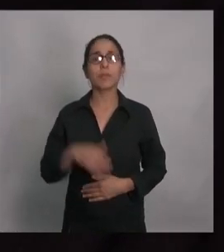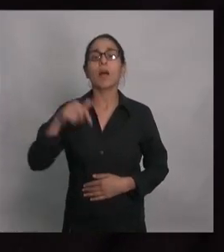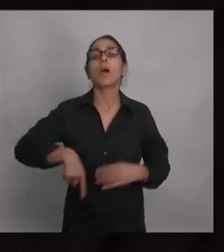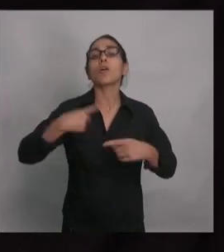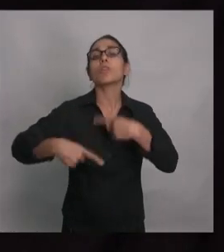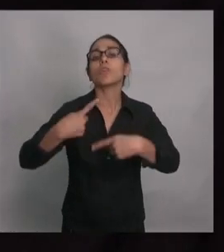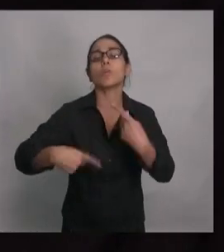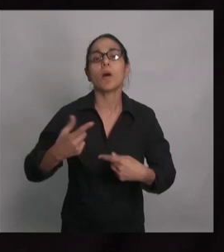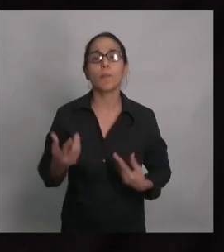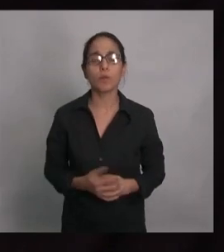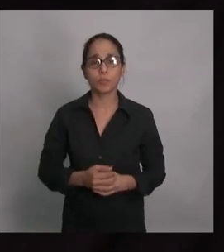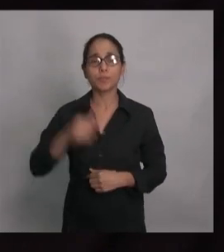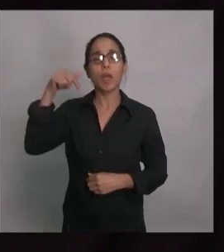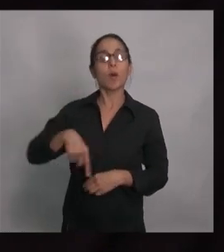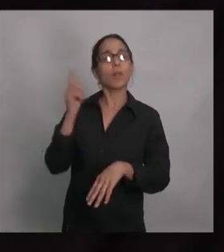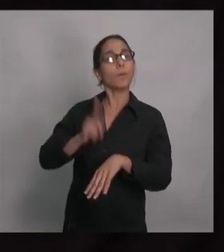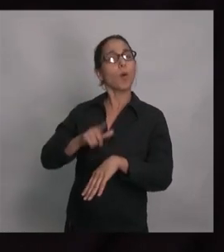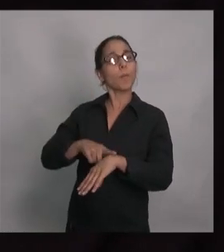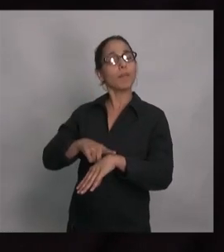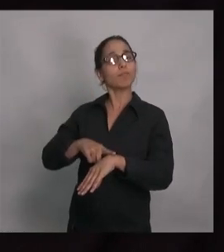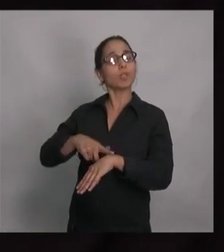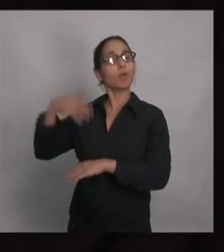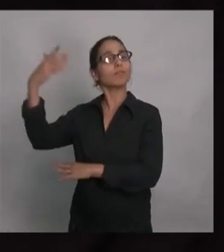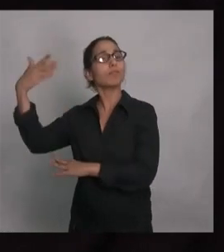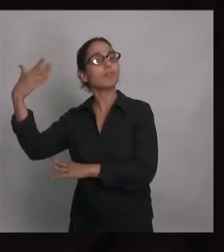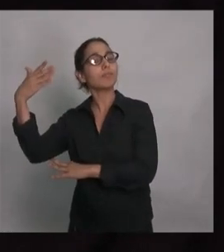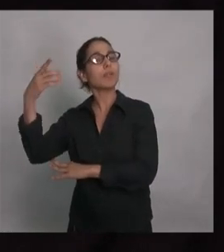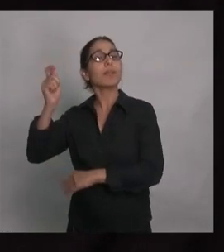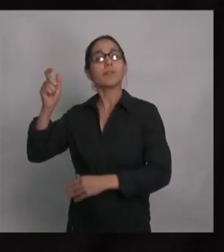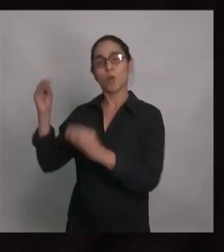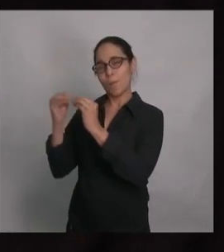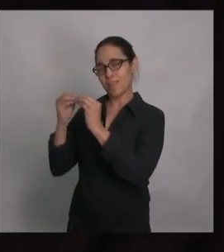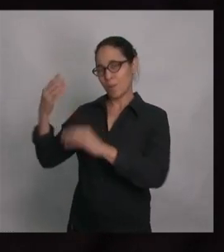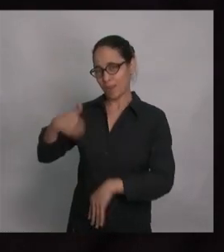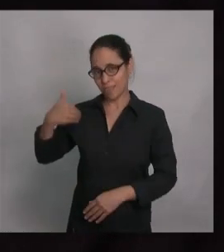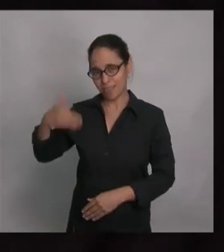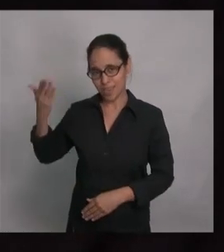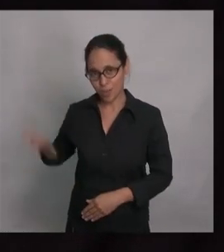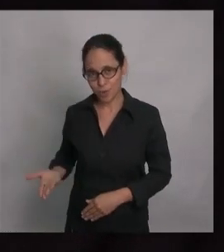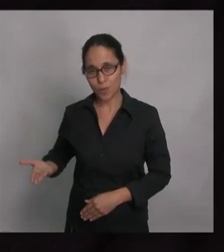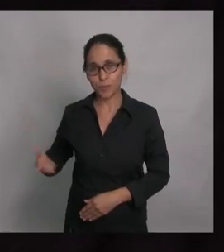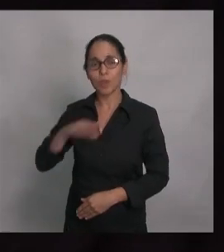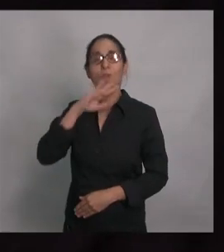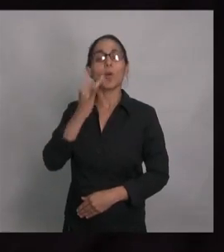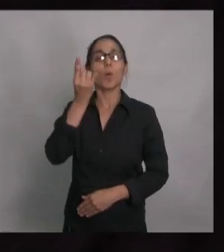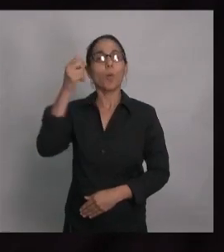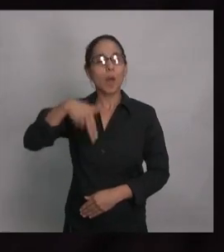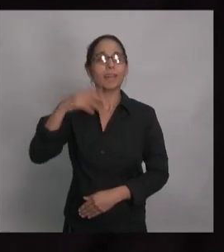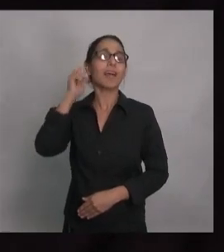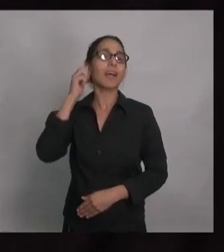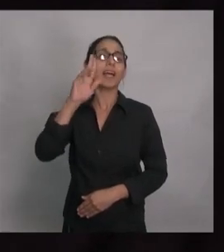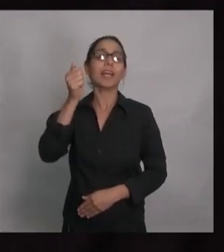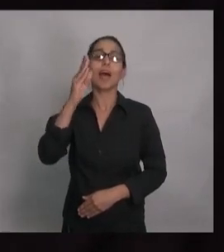And now it's time to listen to compañero from Argentina, the compañero Juan Grabois.